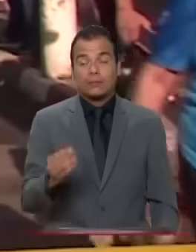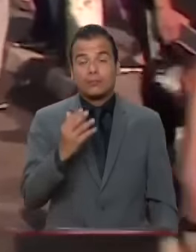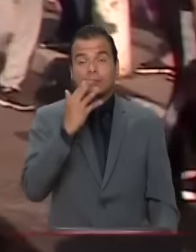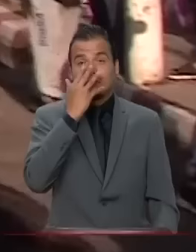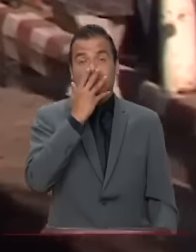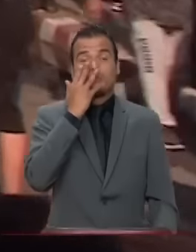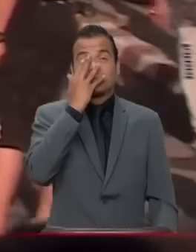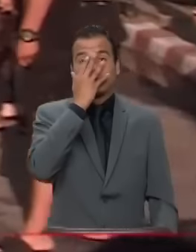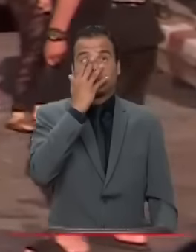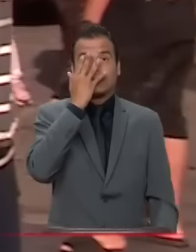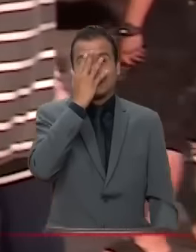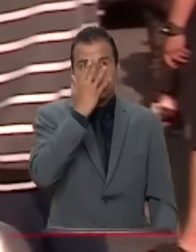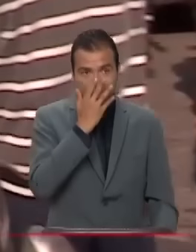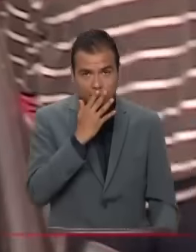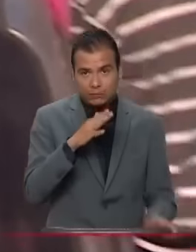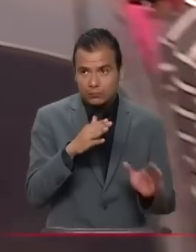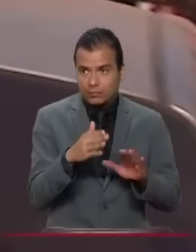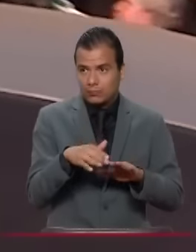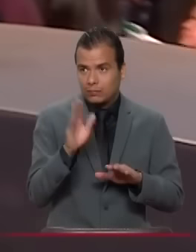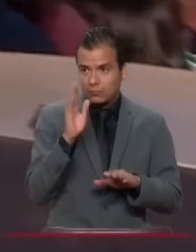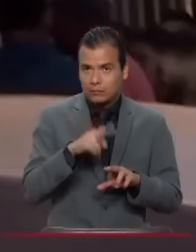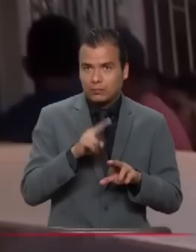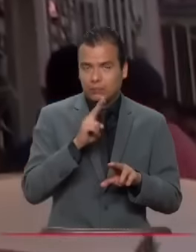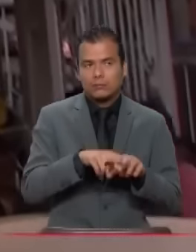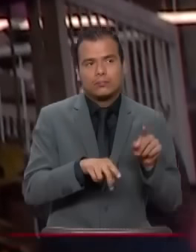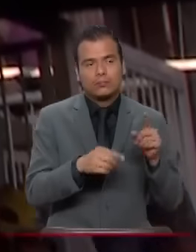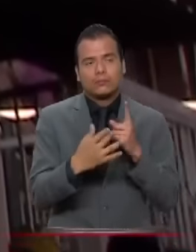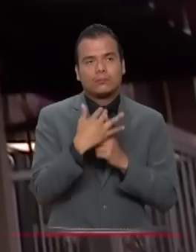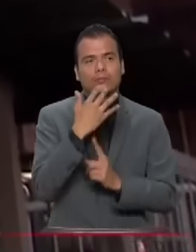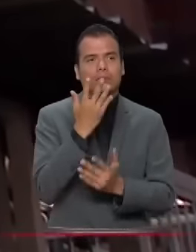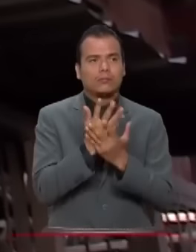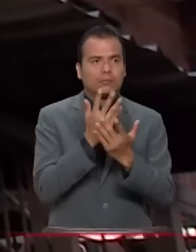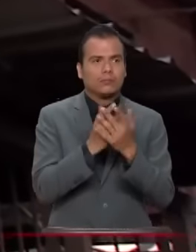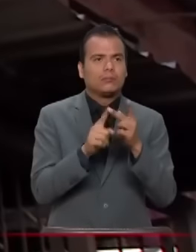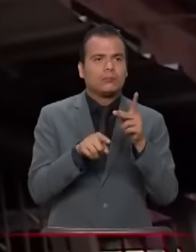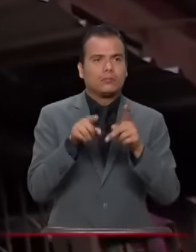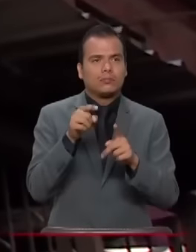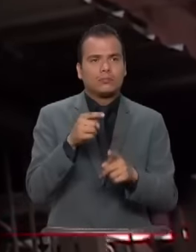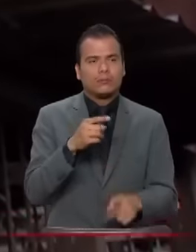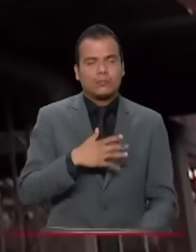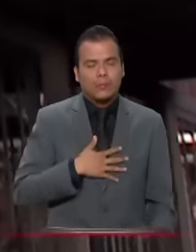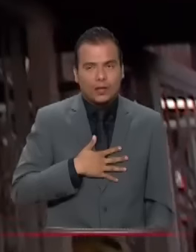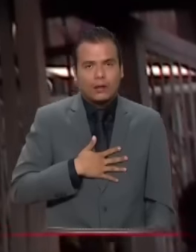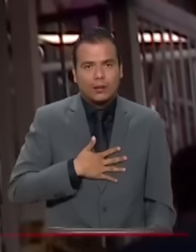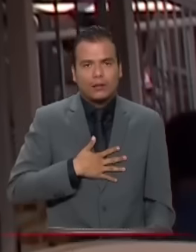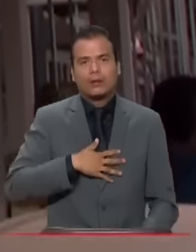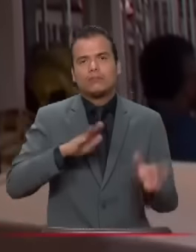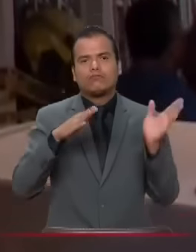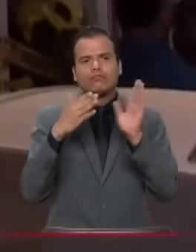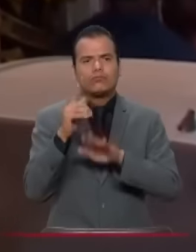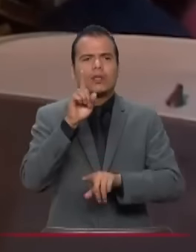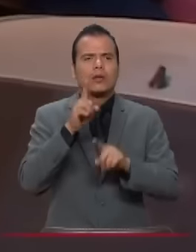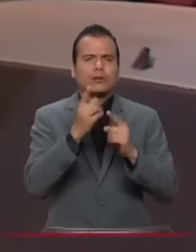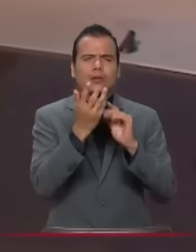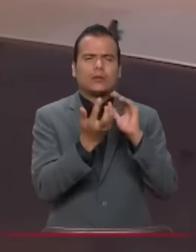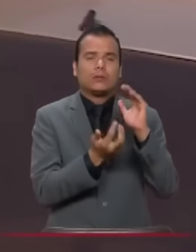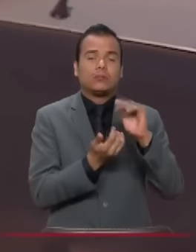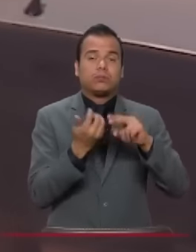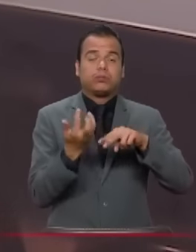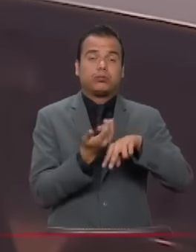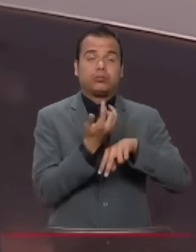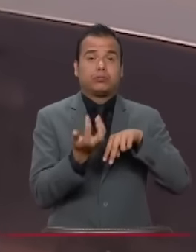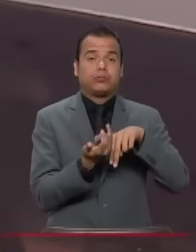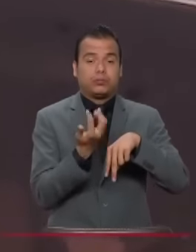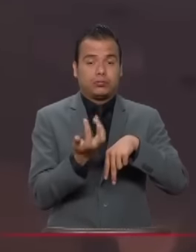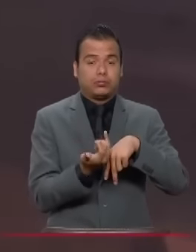que fallecen por asfixia. Algunos mueren por quemaduras, otros por asfixia. Muchas veces los pacientes que mueren quemados cuando ya llega la